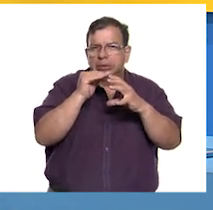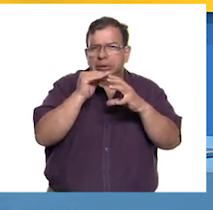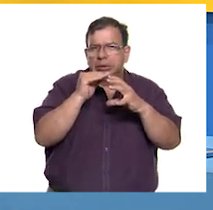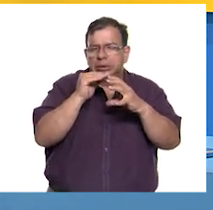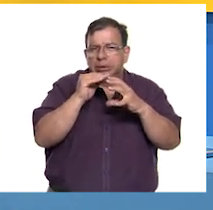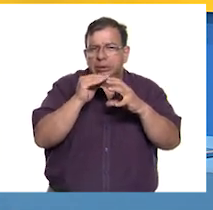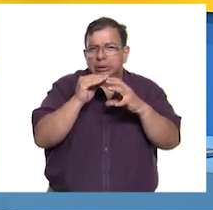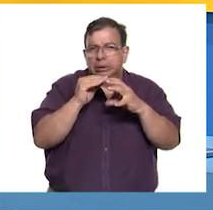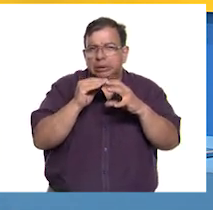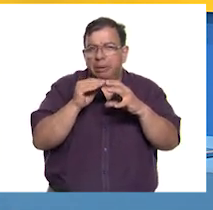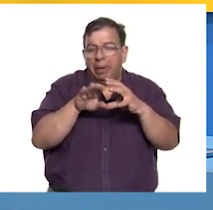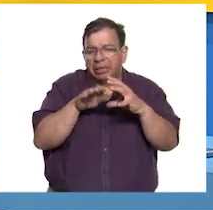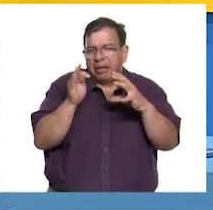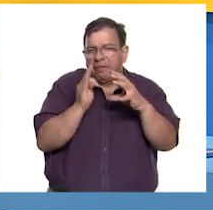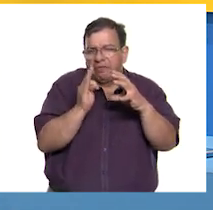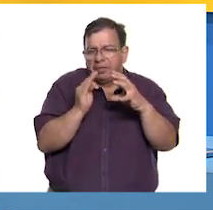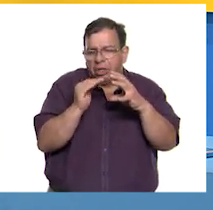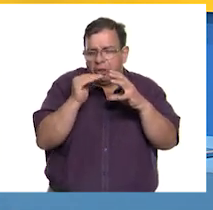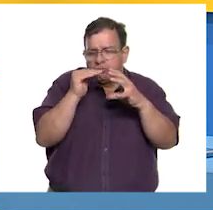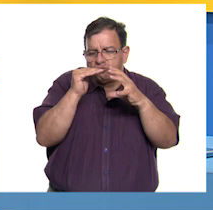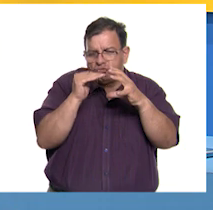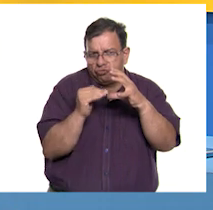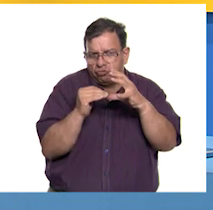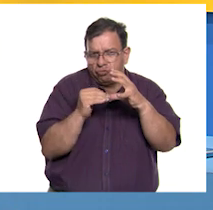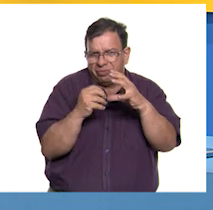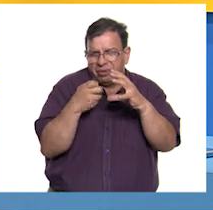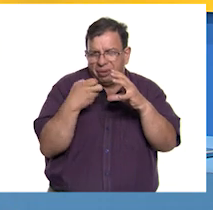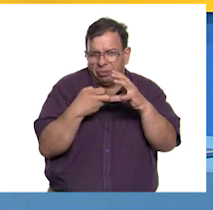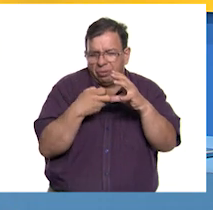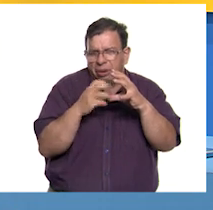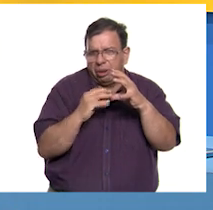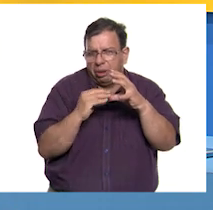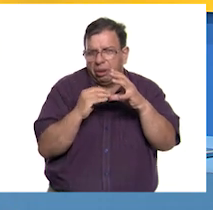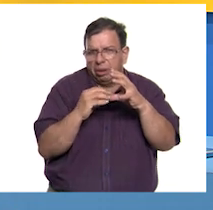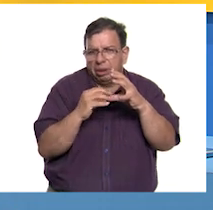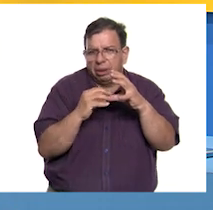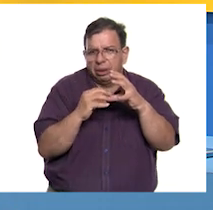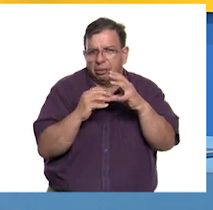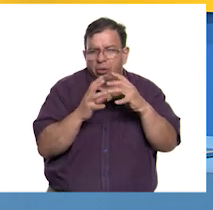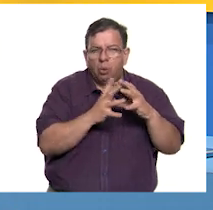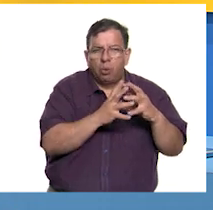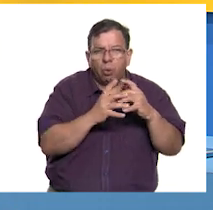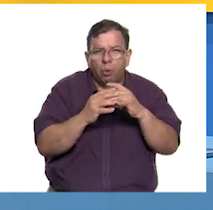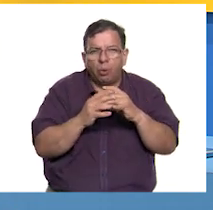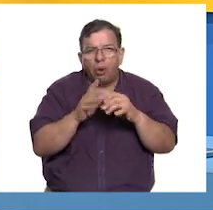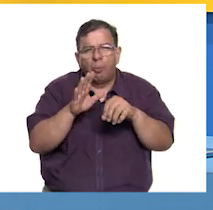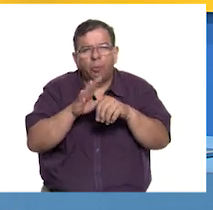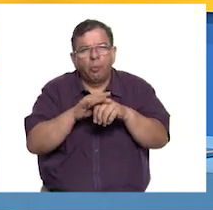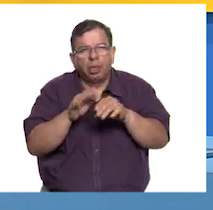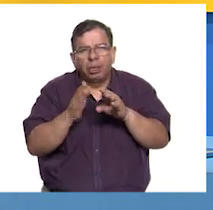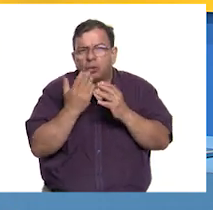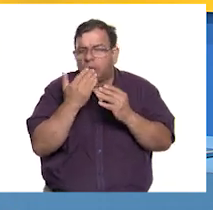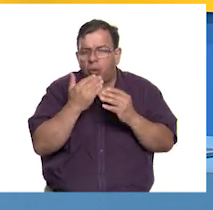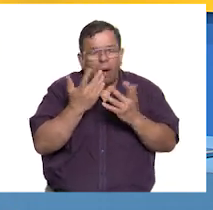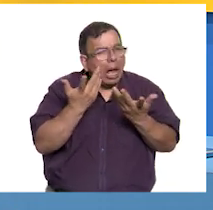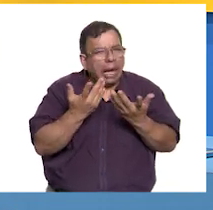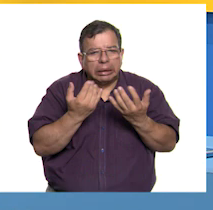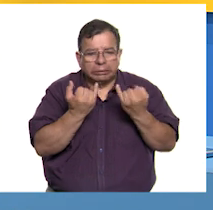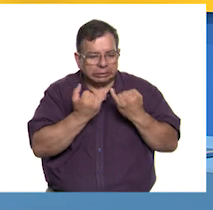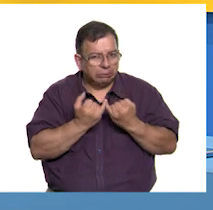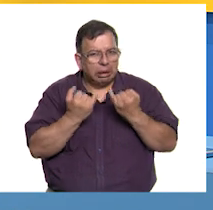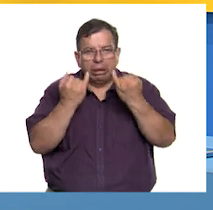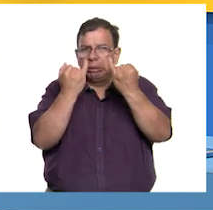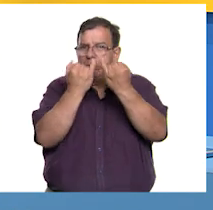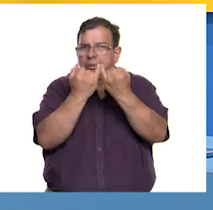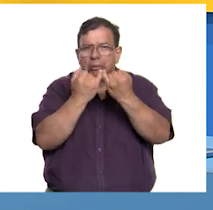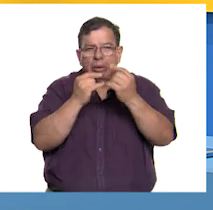mientras que el fluido más frío desciende. Y a este movimiento, debido a la falta de uniformidad de la